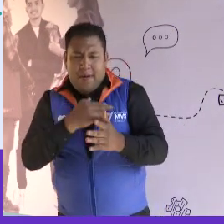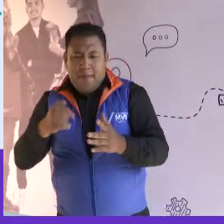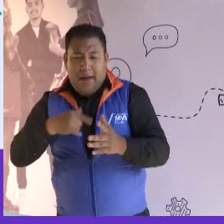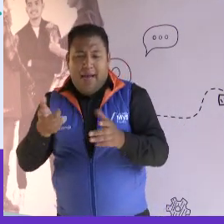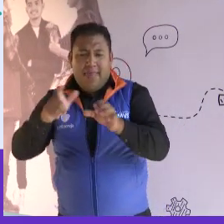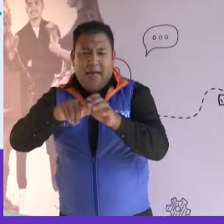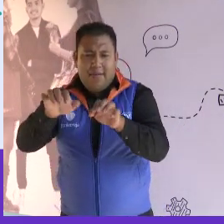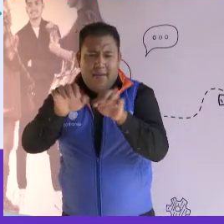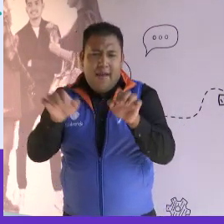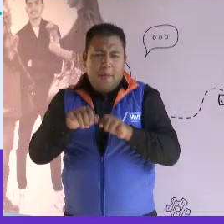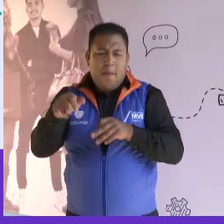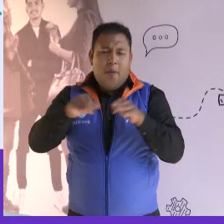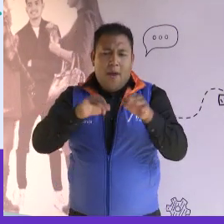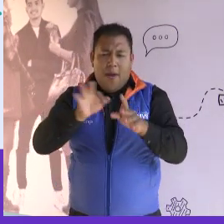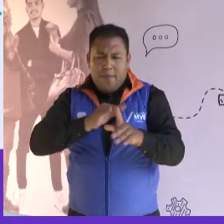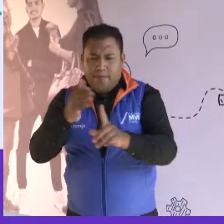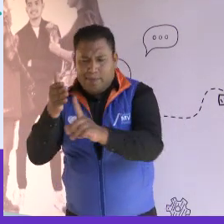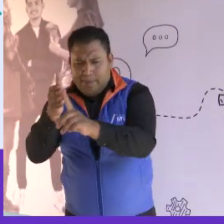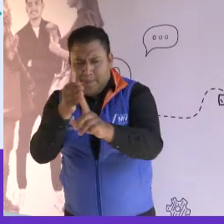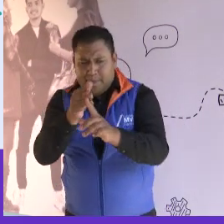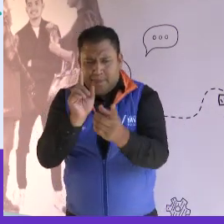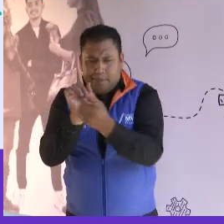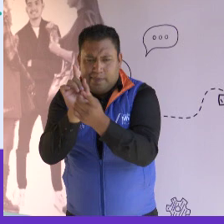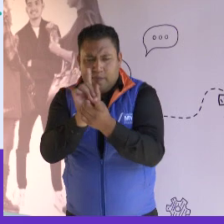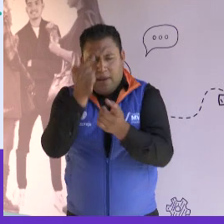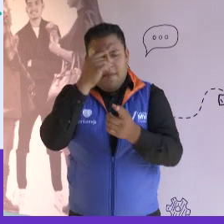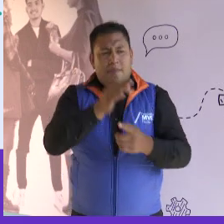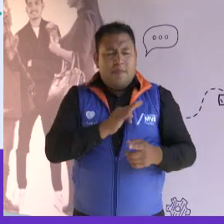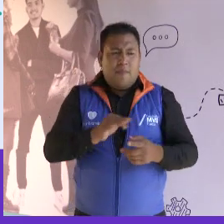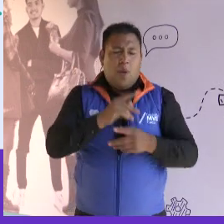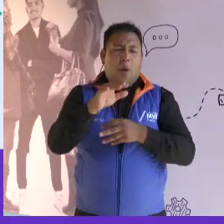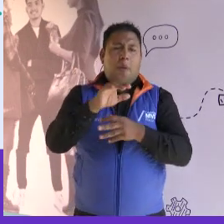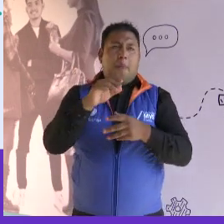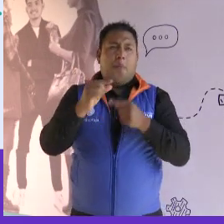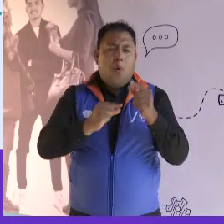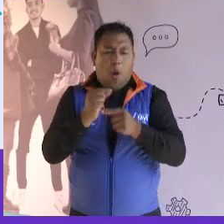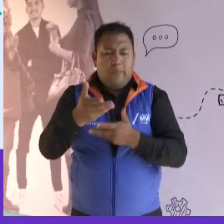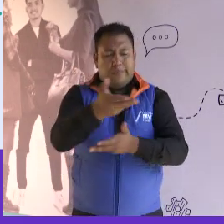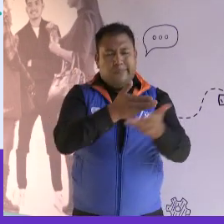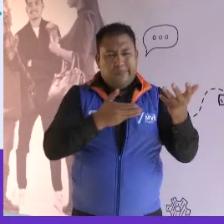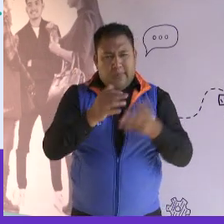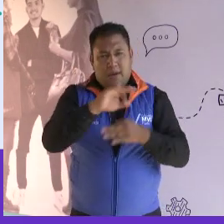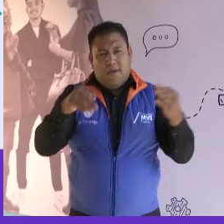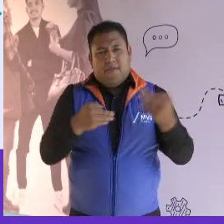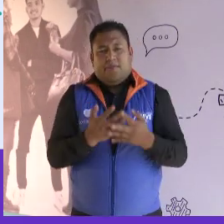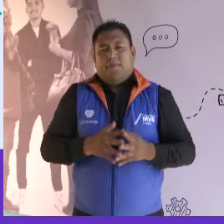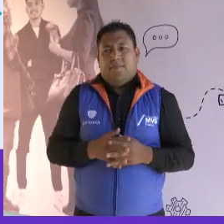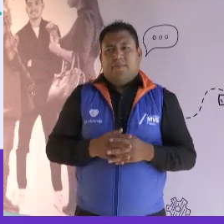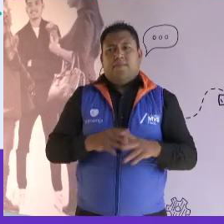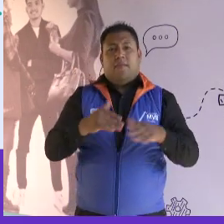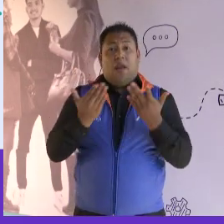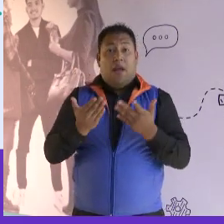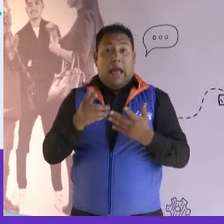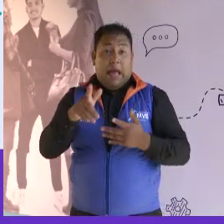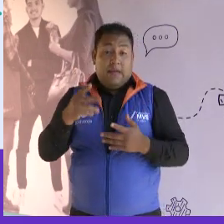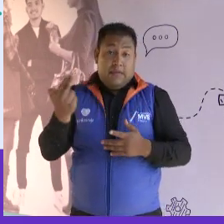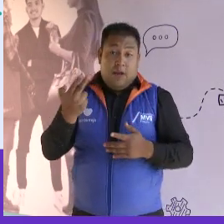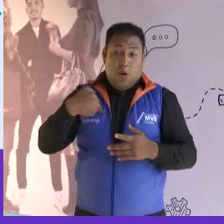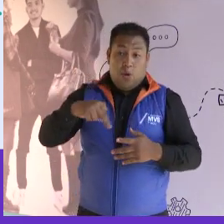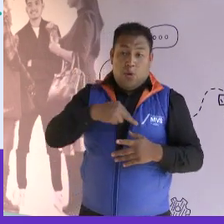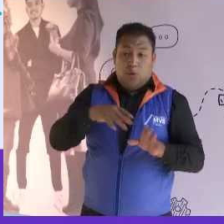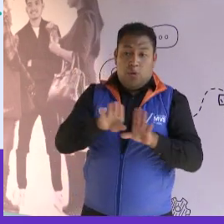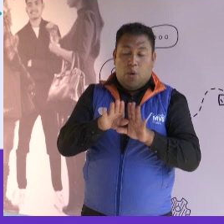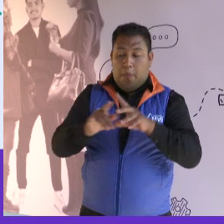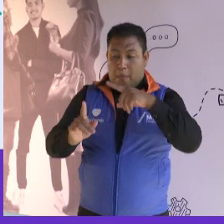vez sería así. Y relacionado con esto de las buenas prácticas, ¿qué tan importante es la sistematización y qué estrategias recomendarías a